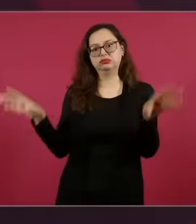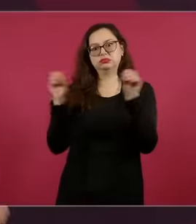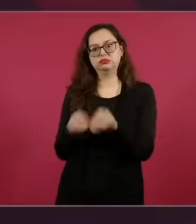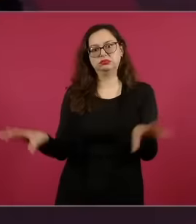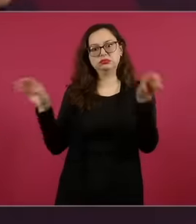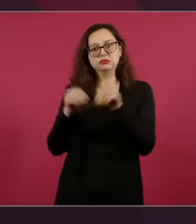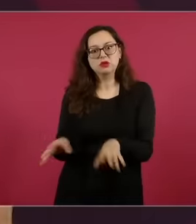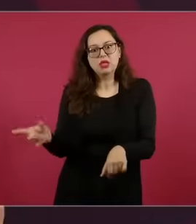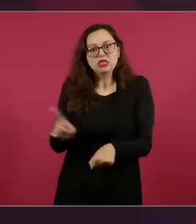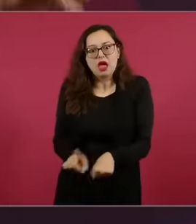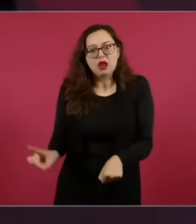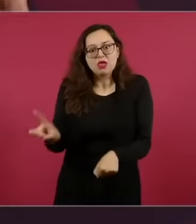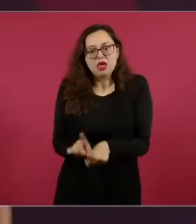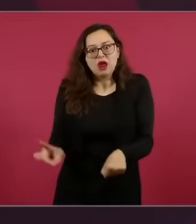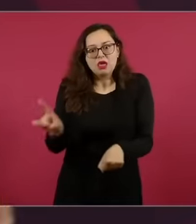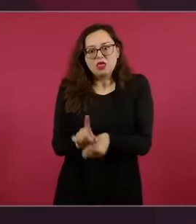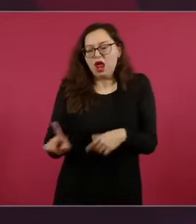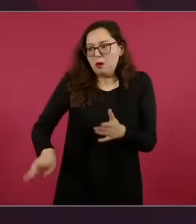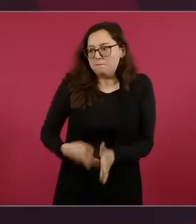Ciro, ¿no?, y